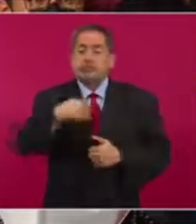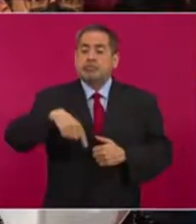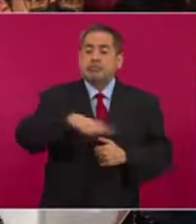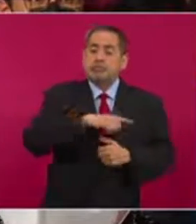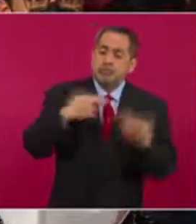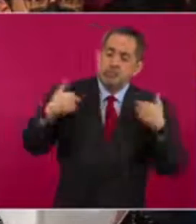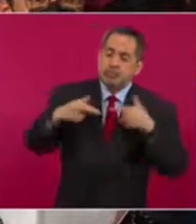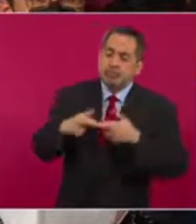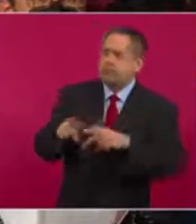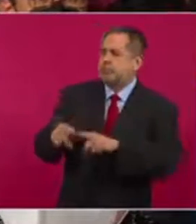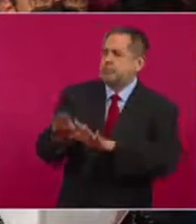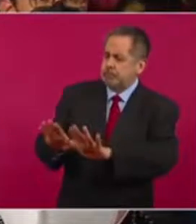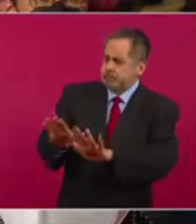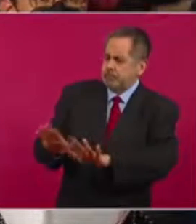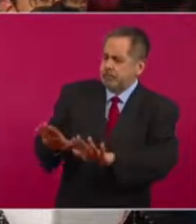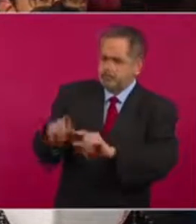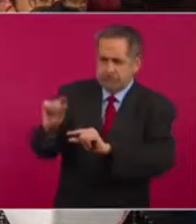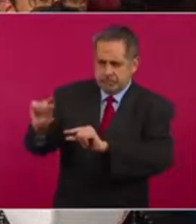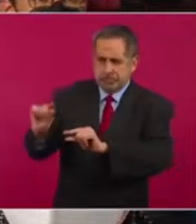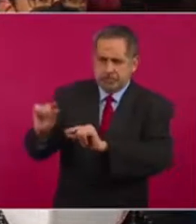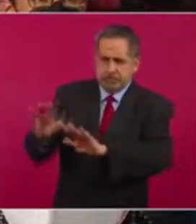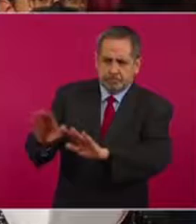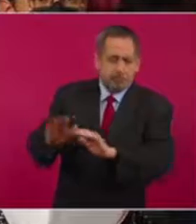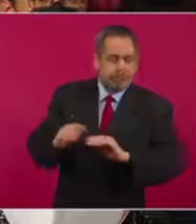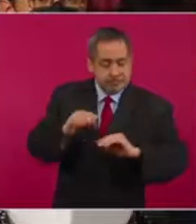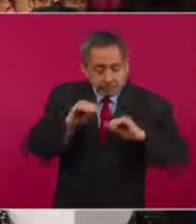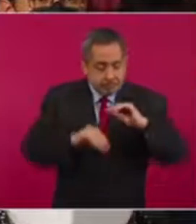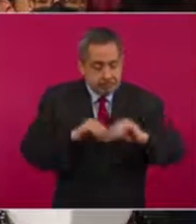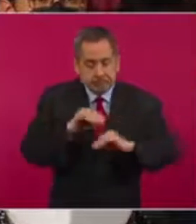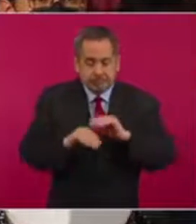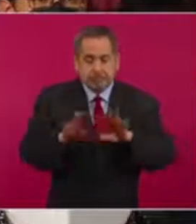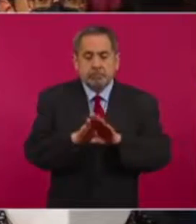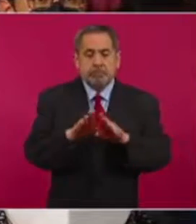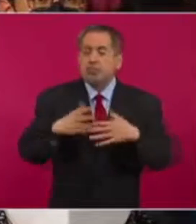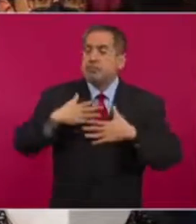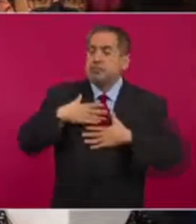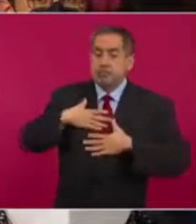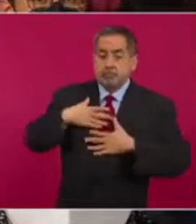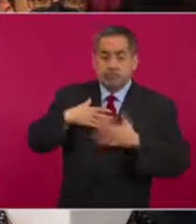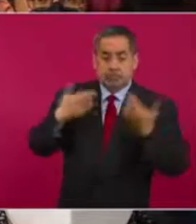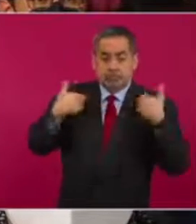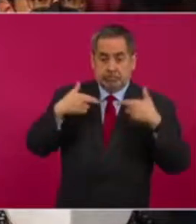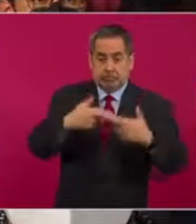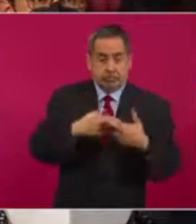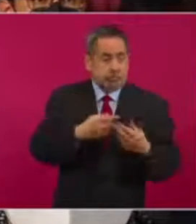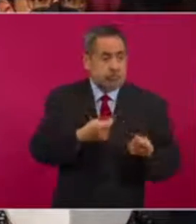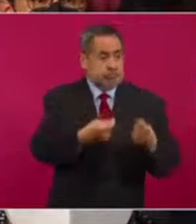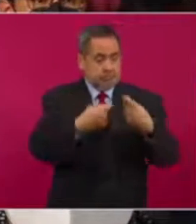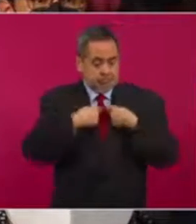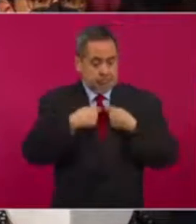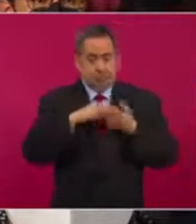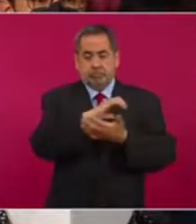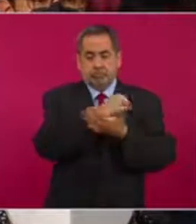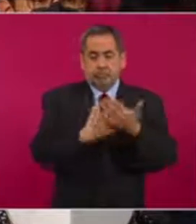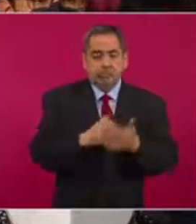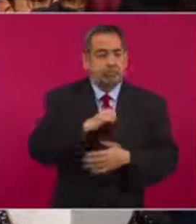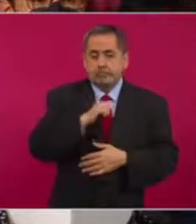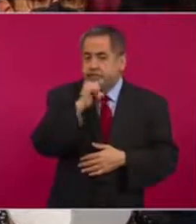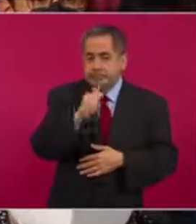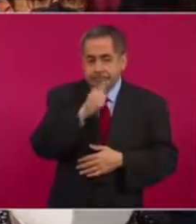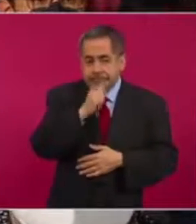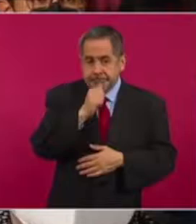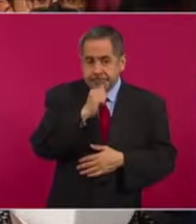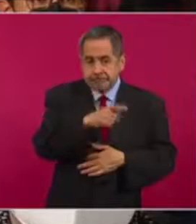tengan calma porque se está resolviendo su situación contractual, laboral. Parece que Hacienda y la SEP todavía no terminan